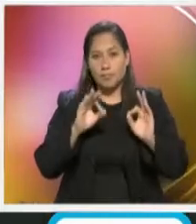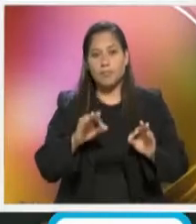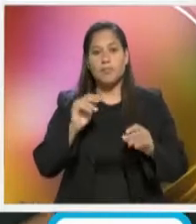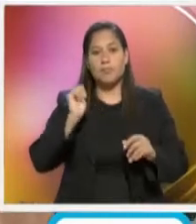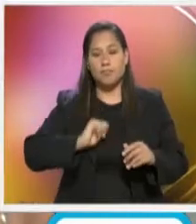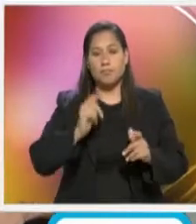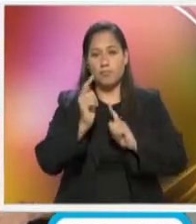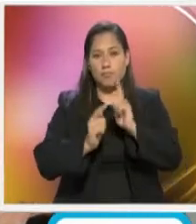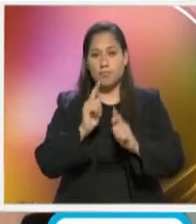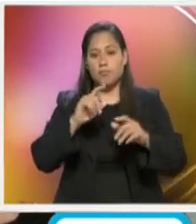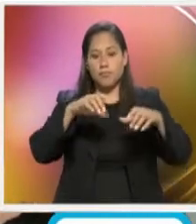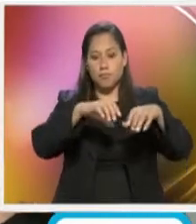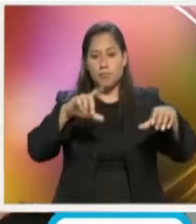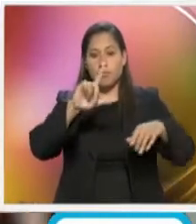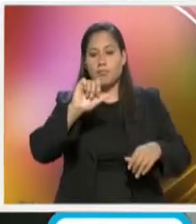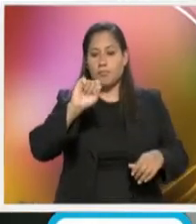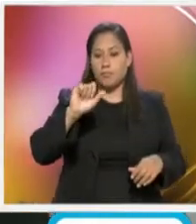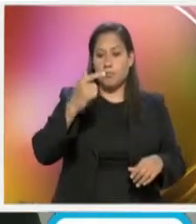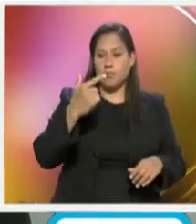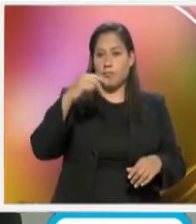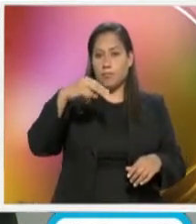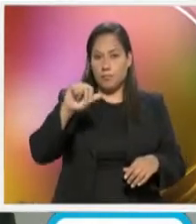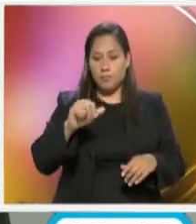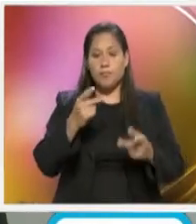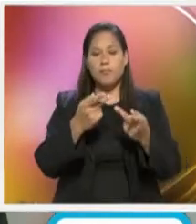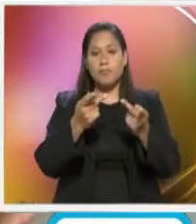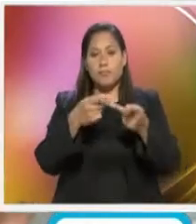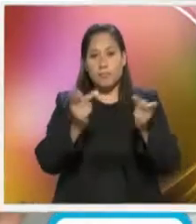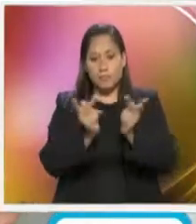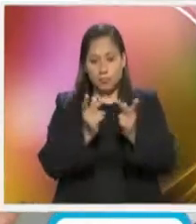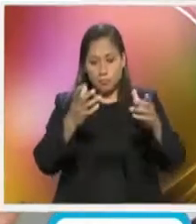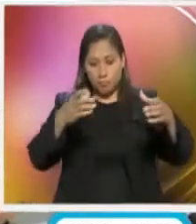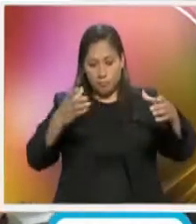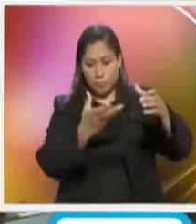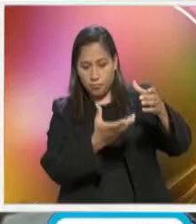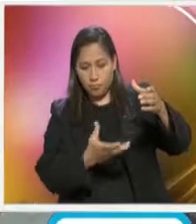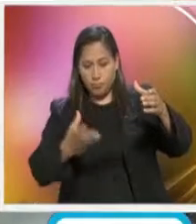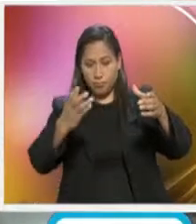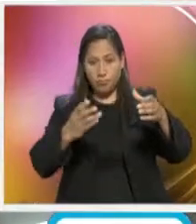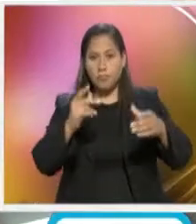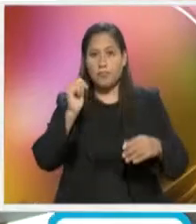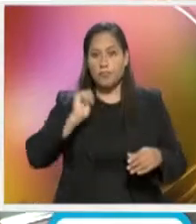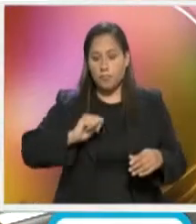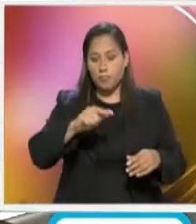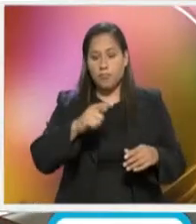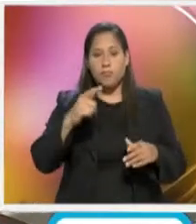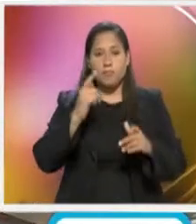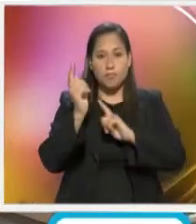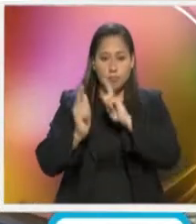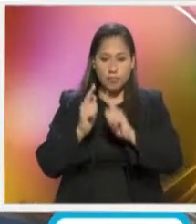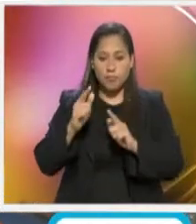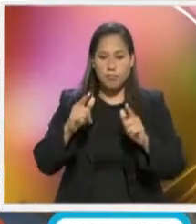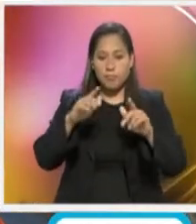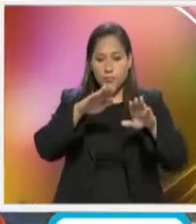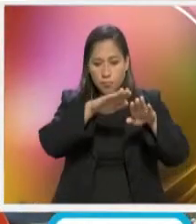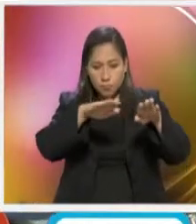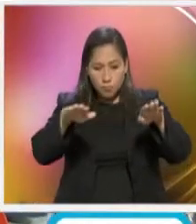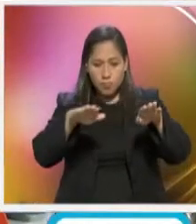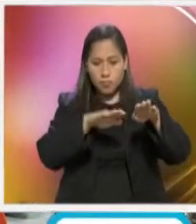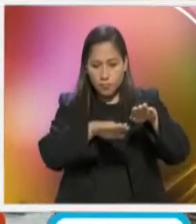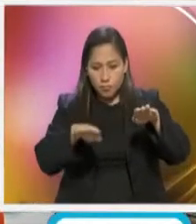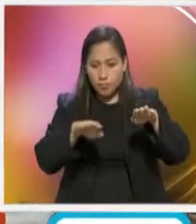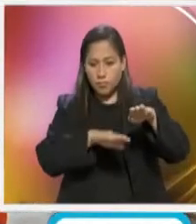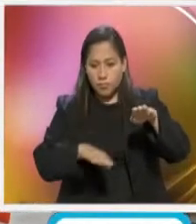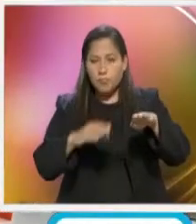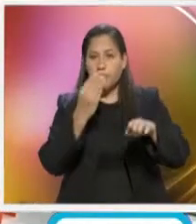antigua Grecia. Lasaña quiere decir un plato hondo. Ok. Y entonces los Órale. antiguos griegos ahí colocaban láminas de comida, Ok. y luego los